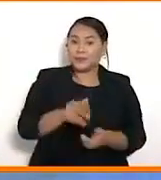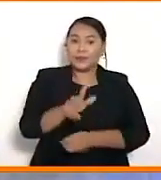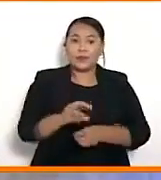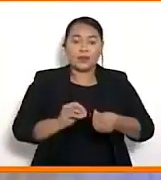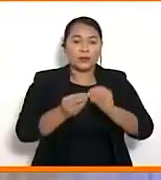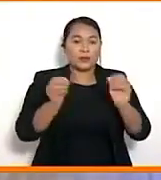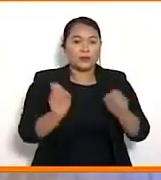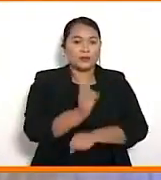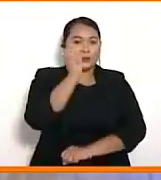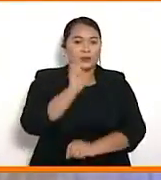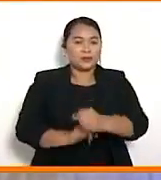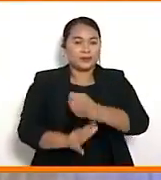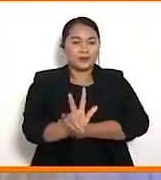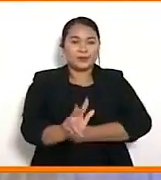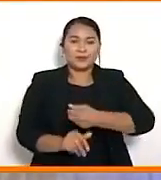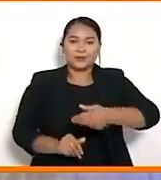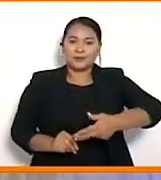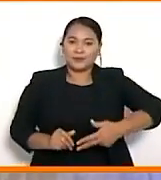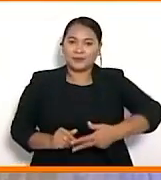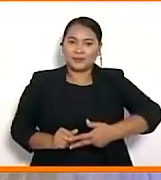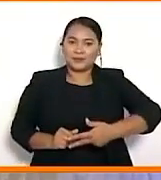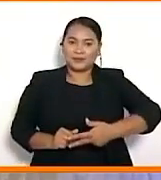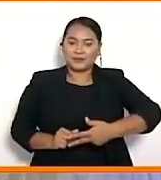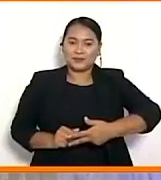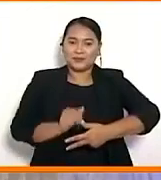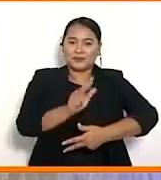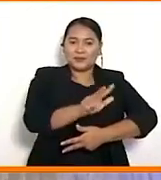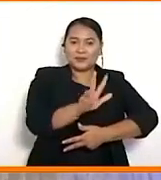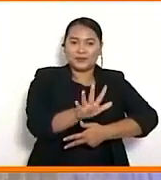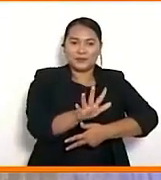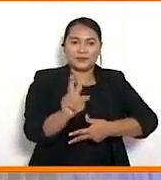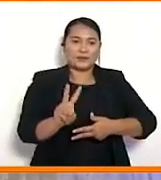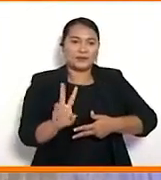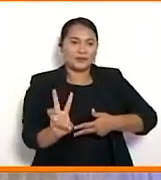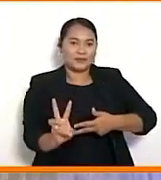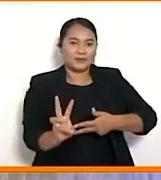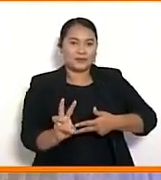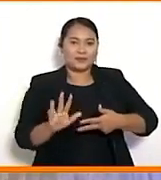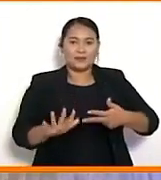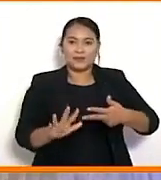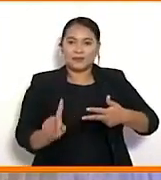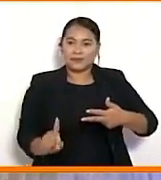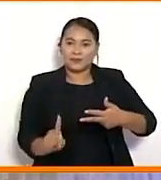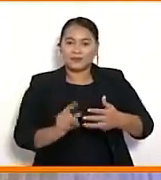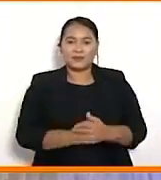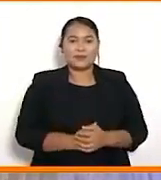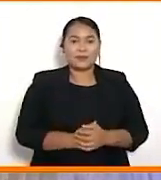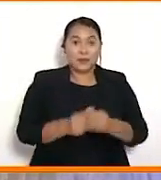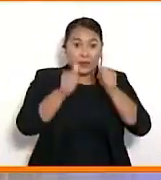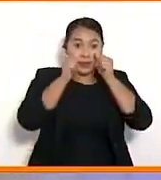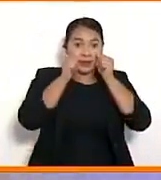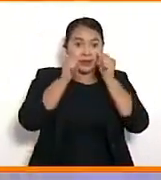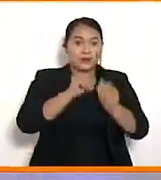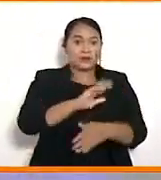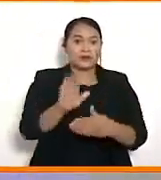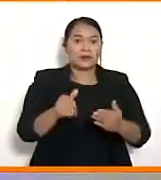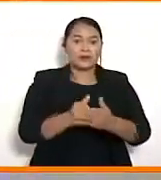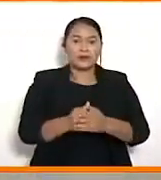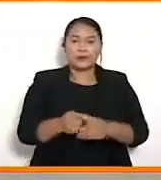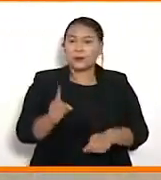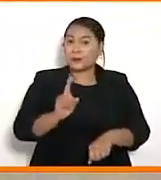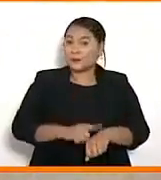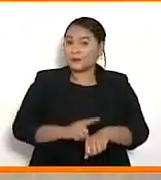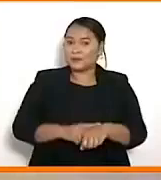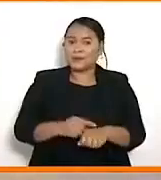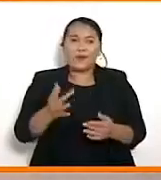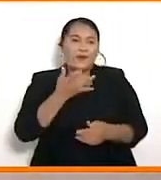tres números ganadores en Pega 3 y estos son 35, 26 y 51. Atentos porque ha llegado el momento favorito de